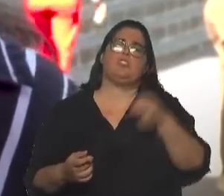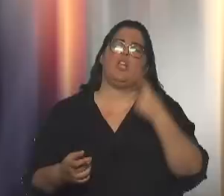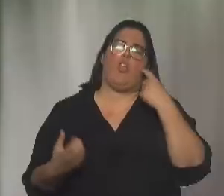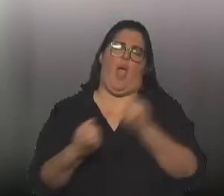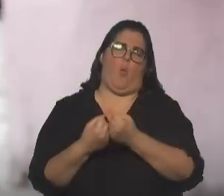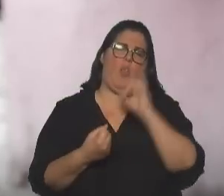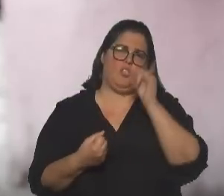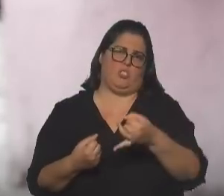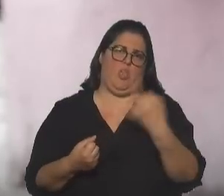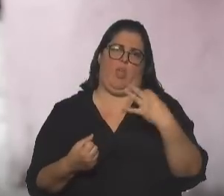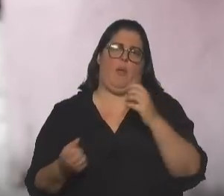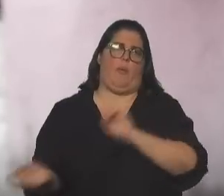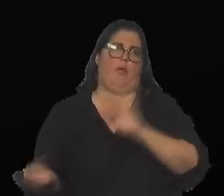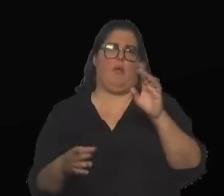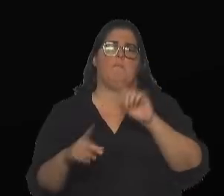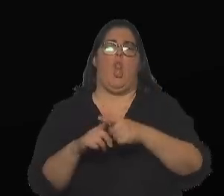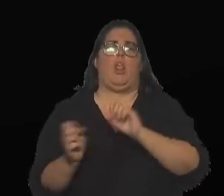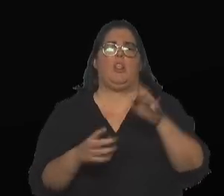sí.